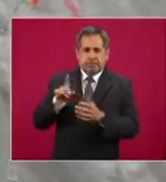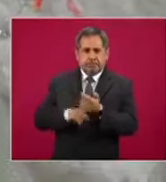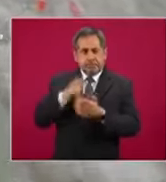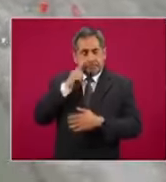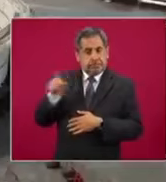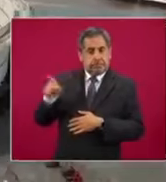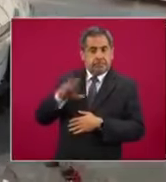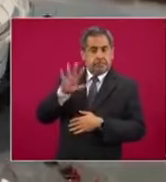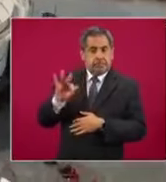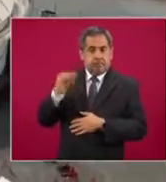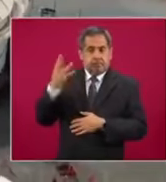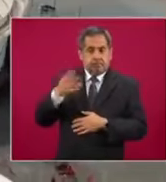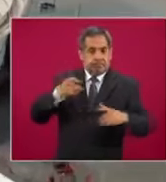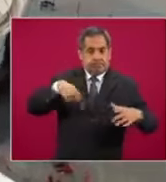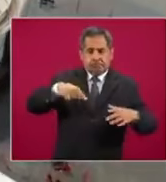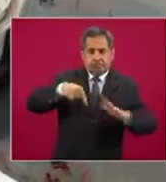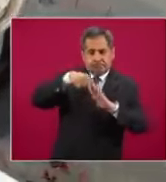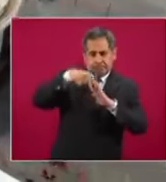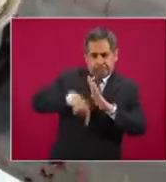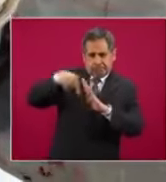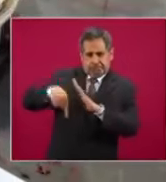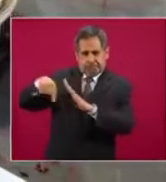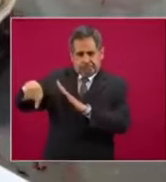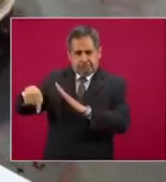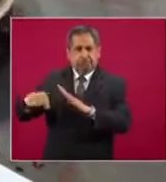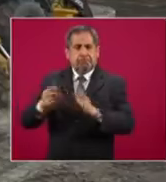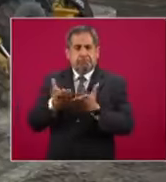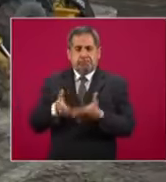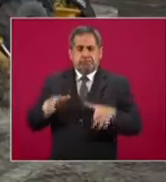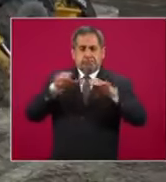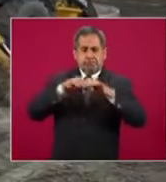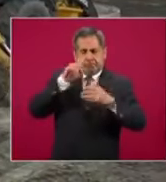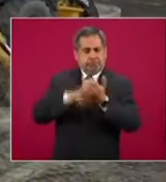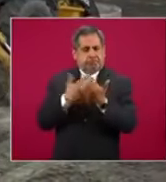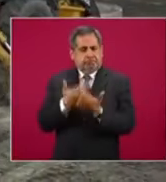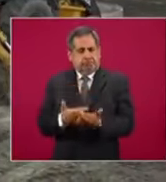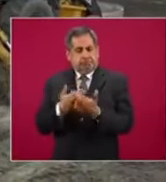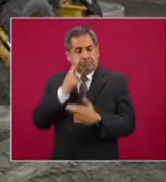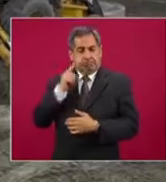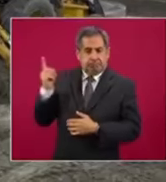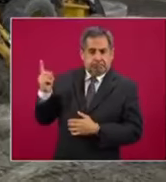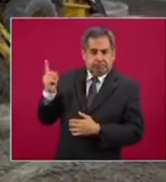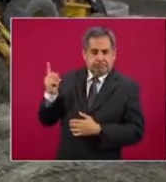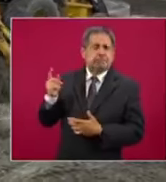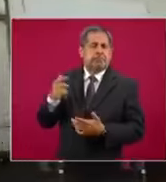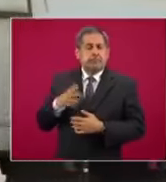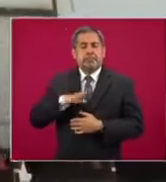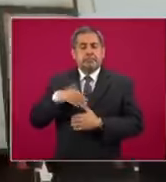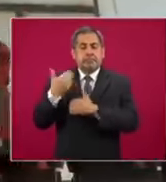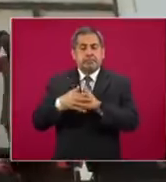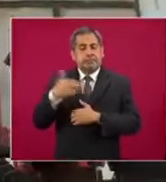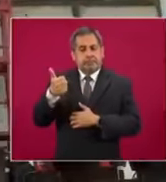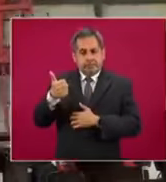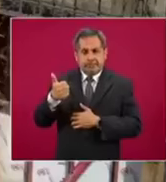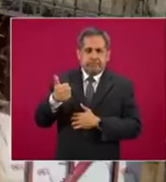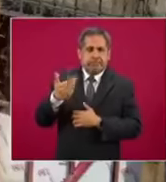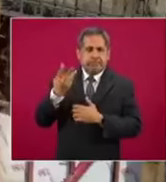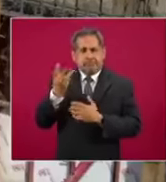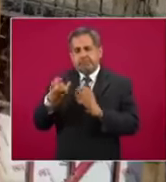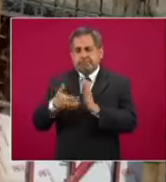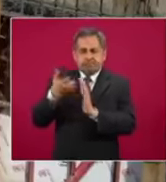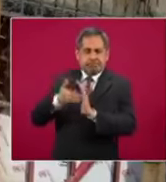profundas de 44 tanques verticales y 31 esferas de almacenamiento en tanques verticales se trabaja seis en excavación tres en obra mecánica